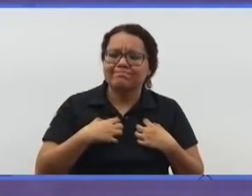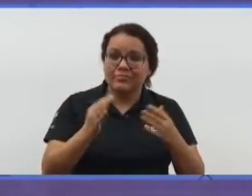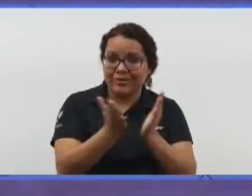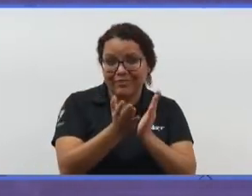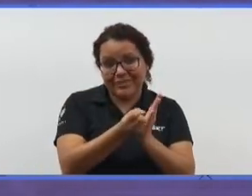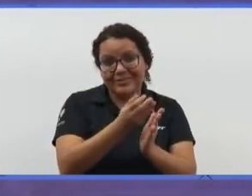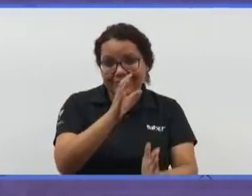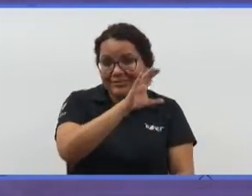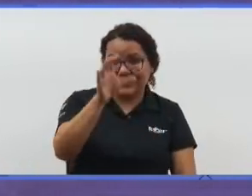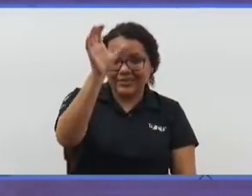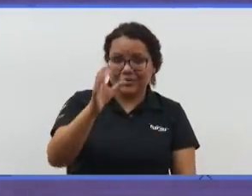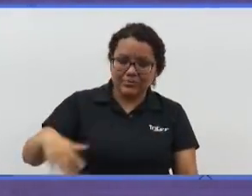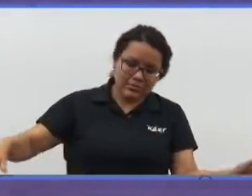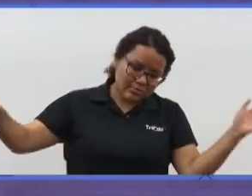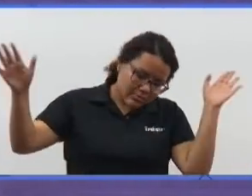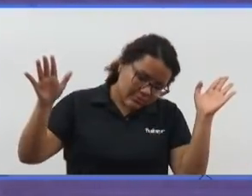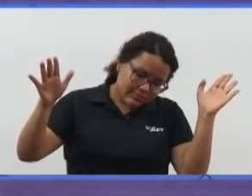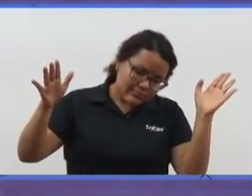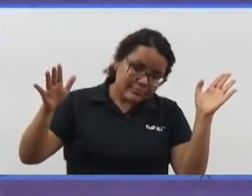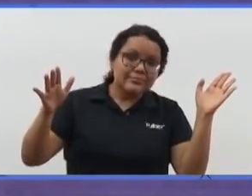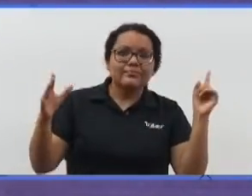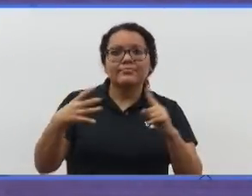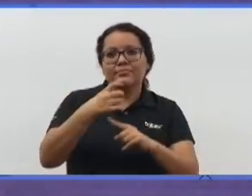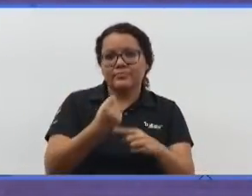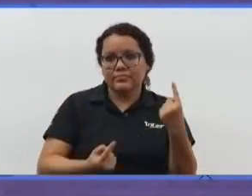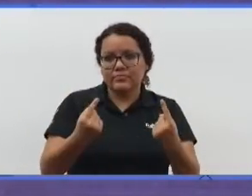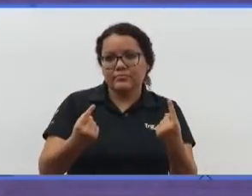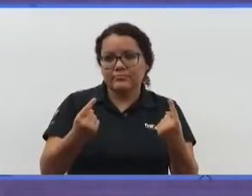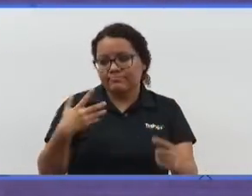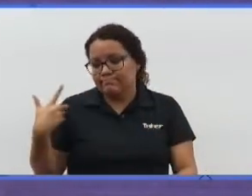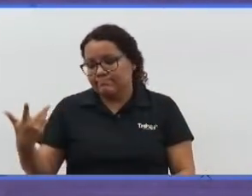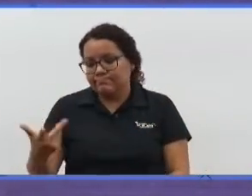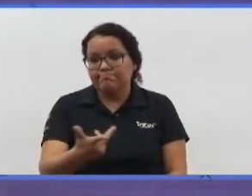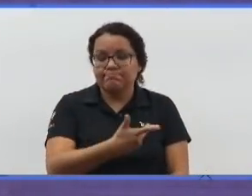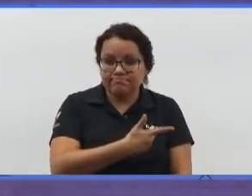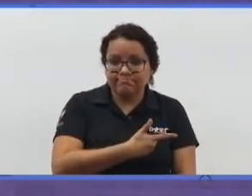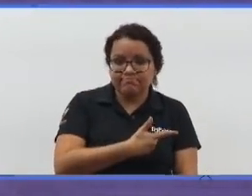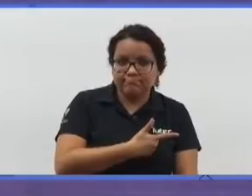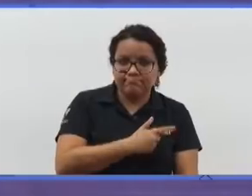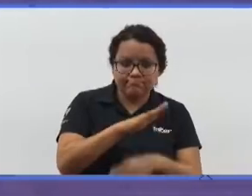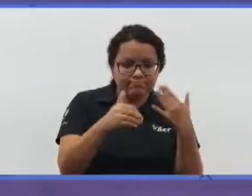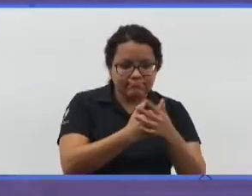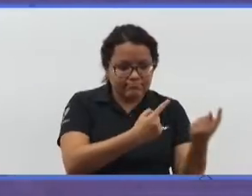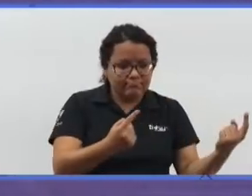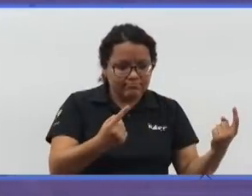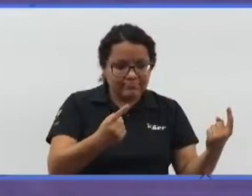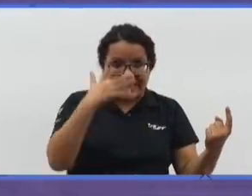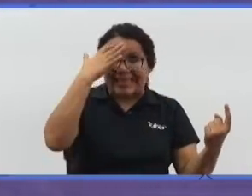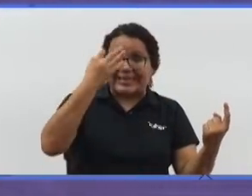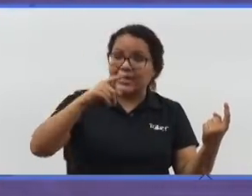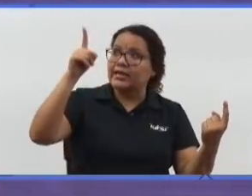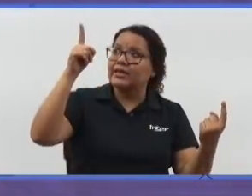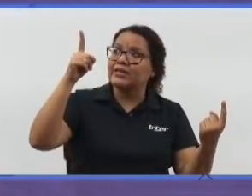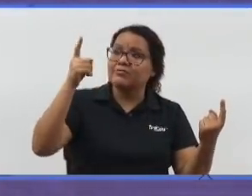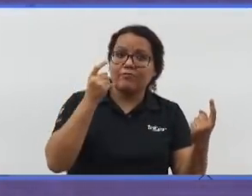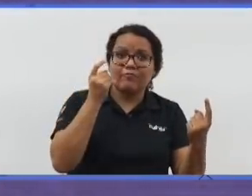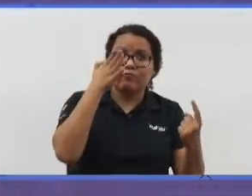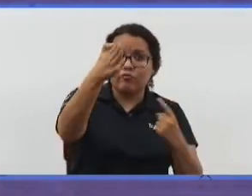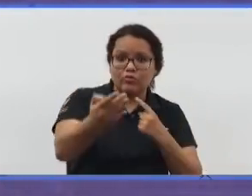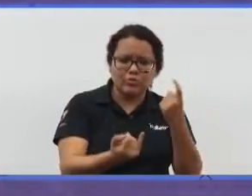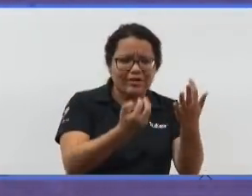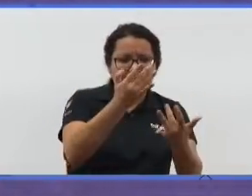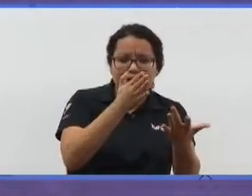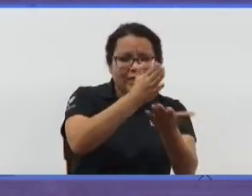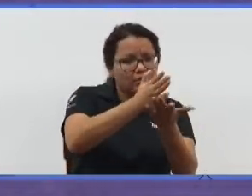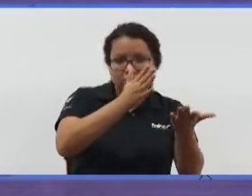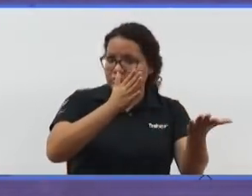palabra para que todos aquellos que en él creamos no nos perdamos y aquí viene el regalo final más tengamos que